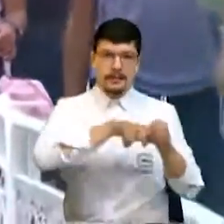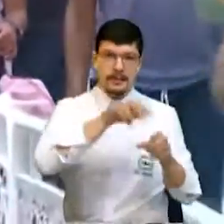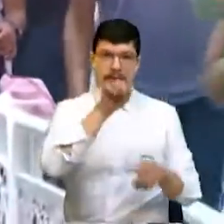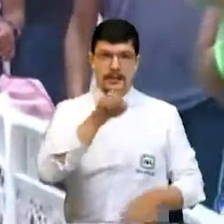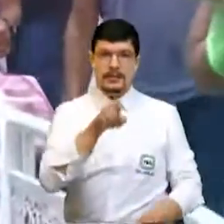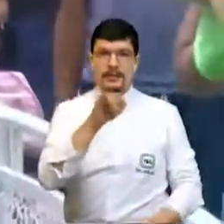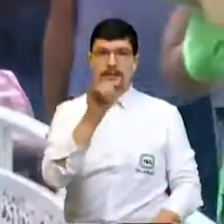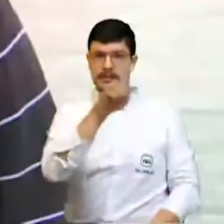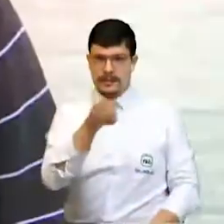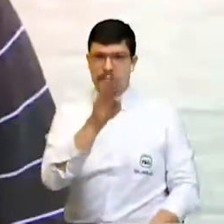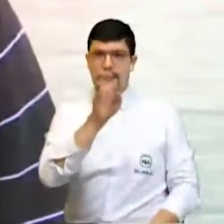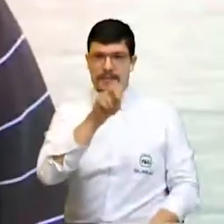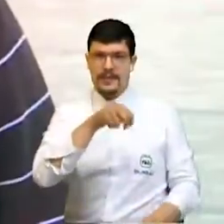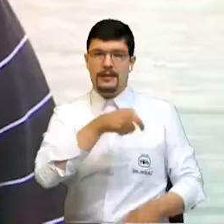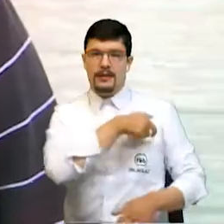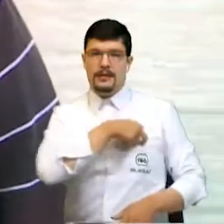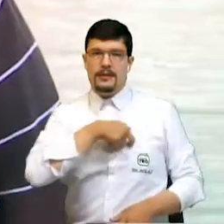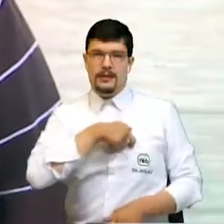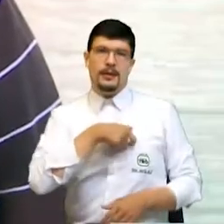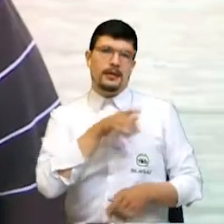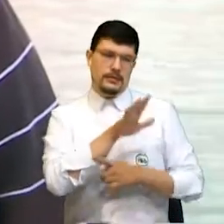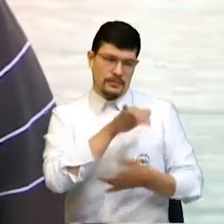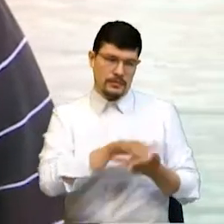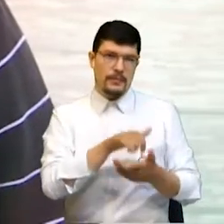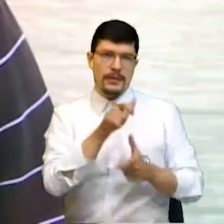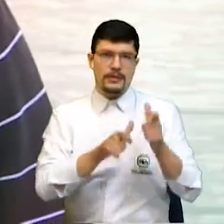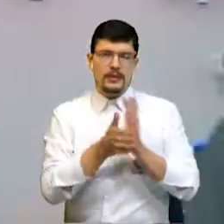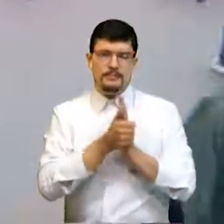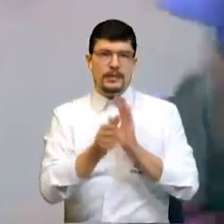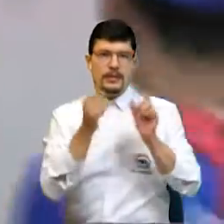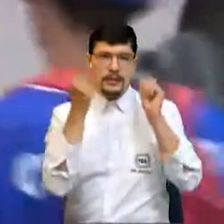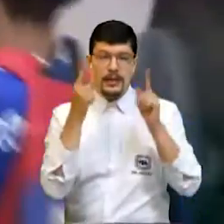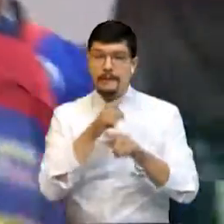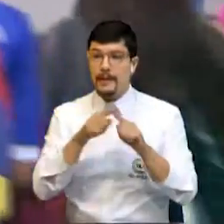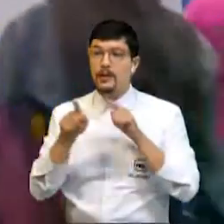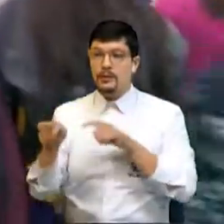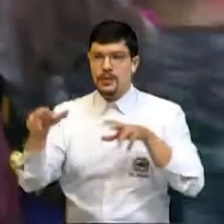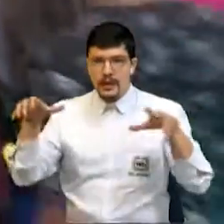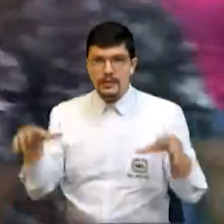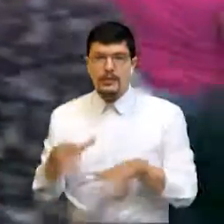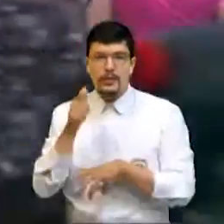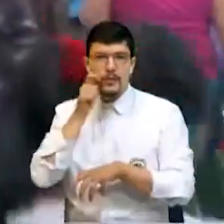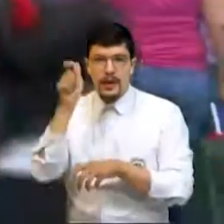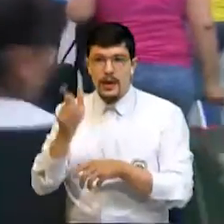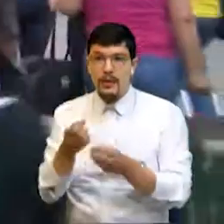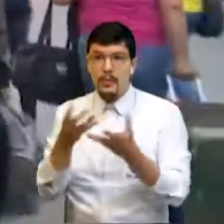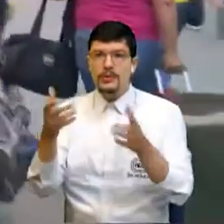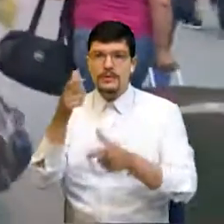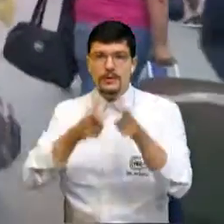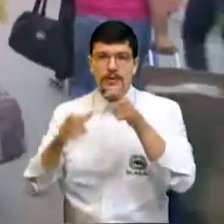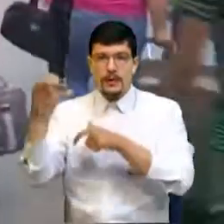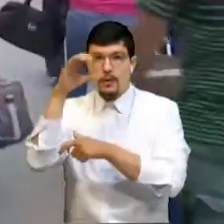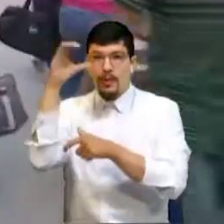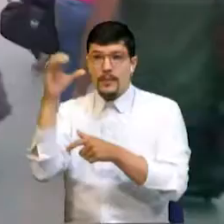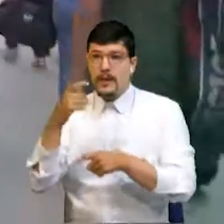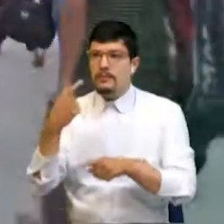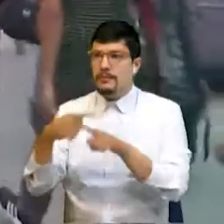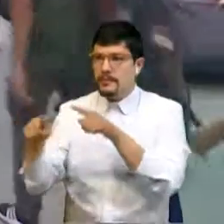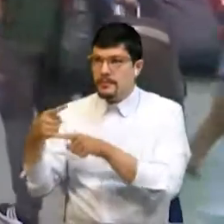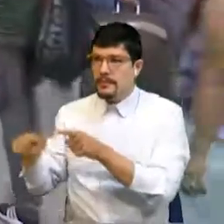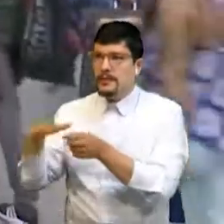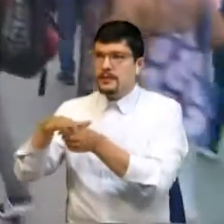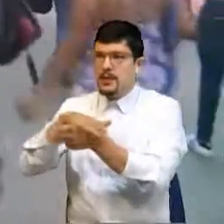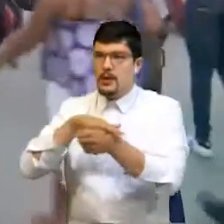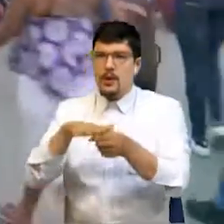expertos opinan se debe entender que es una acción totalmente humanitaria muchos colombianos han podido estar en esta situación